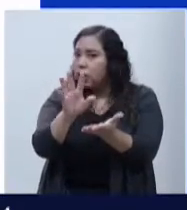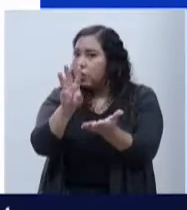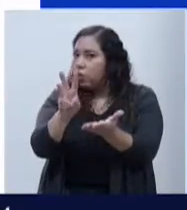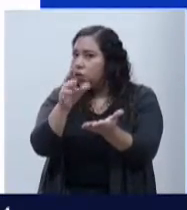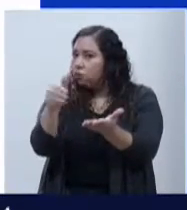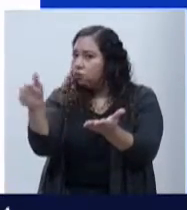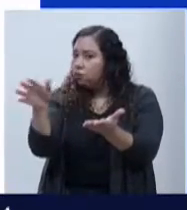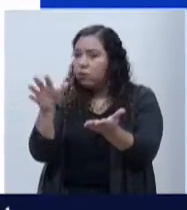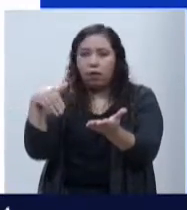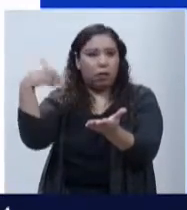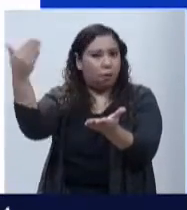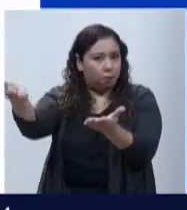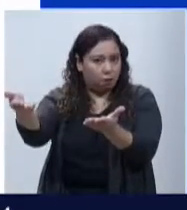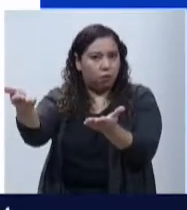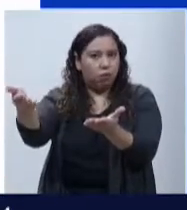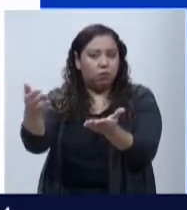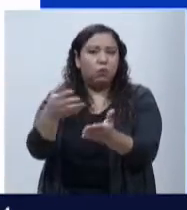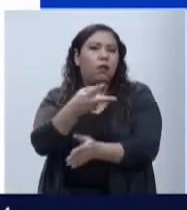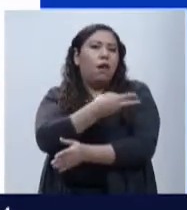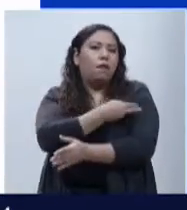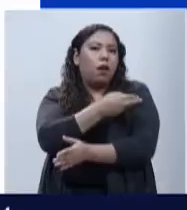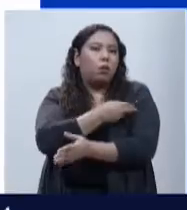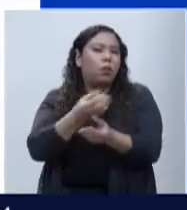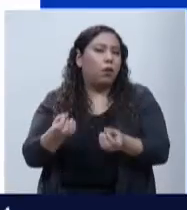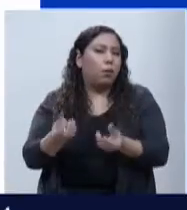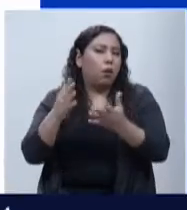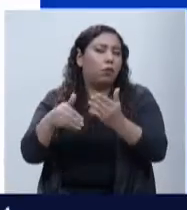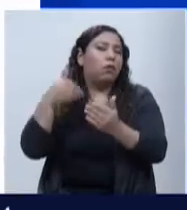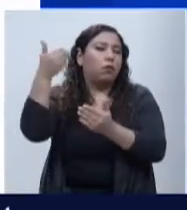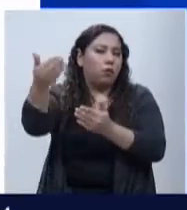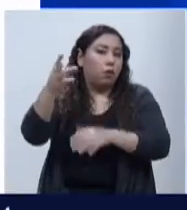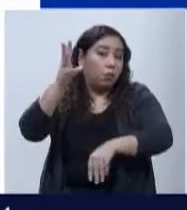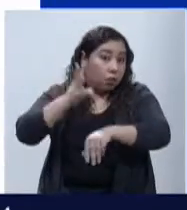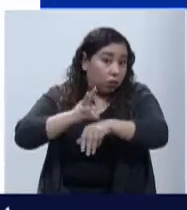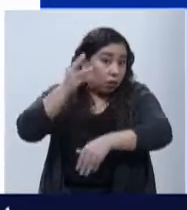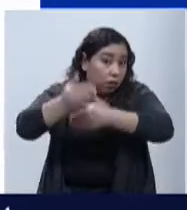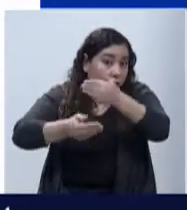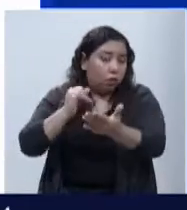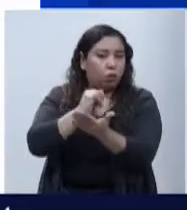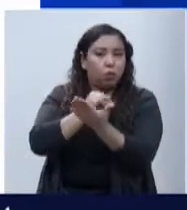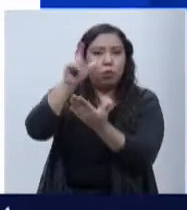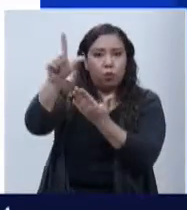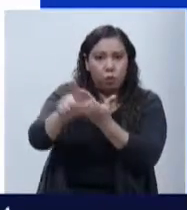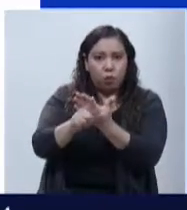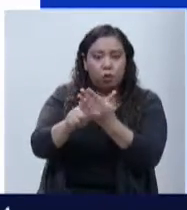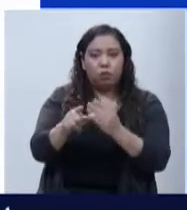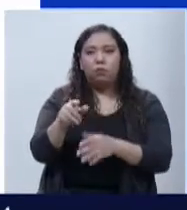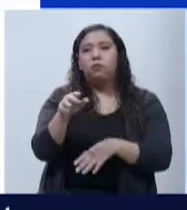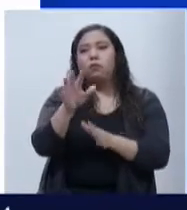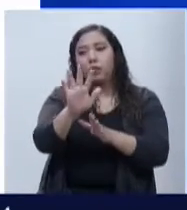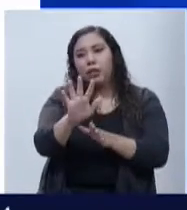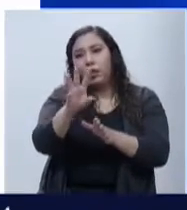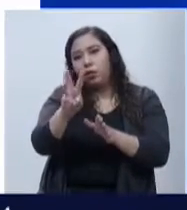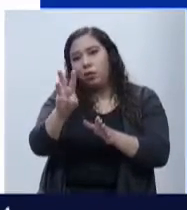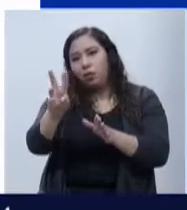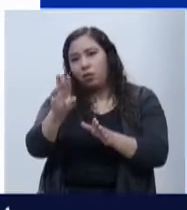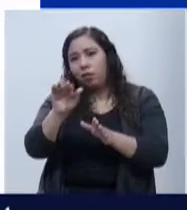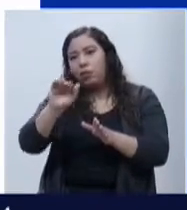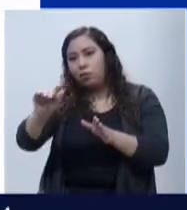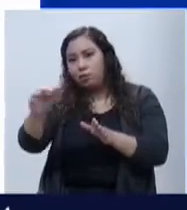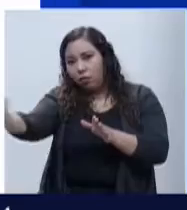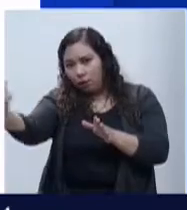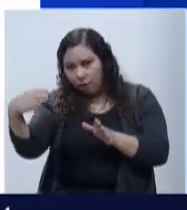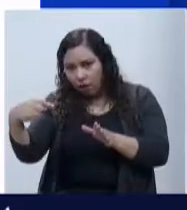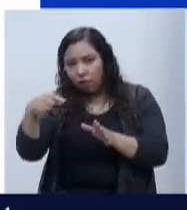con la disponibilidad de vacunas en la sexta campaña prevista para el mes de julio se continuará con la vacunación de las personas con